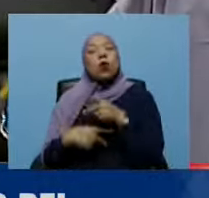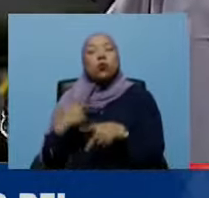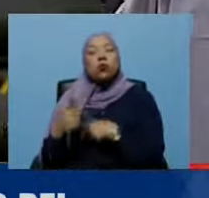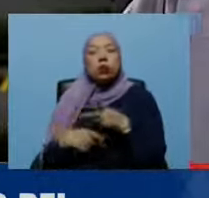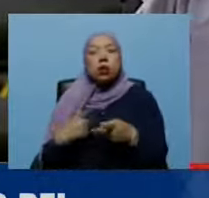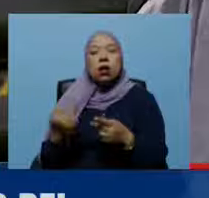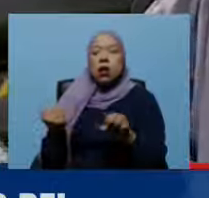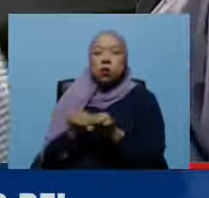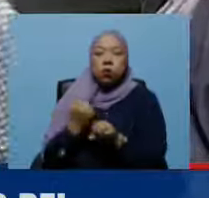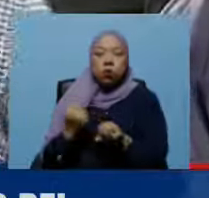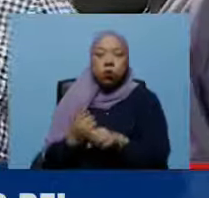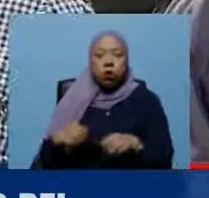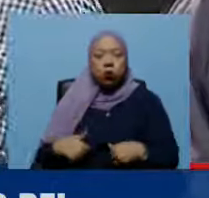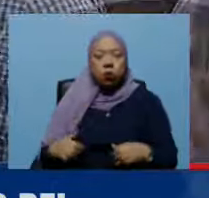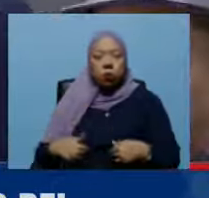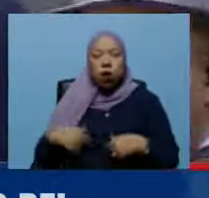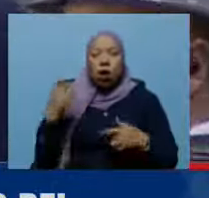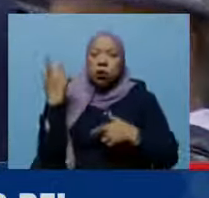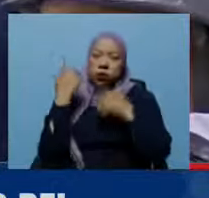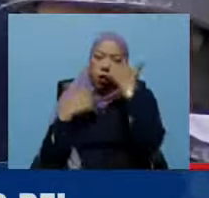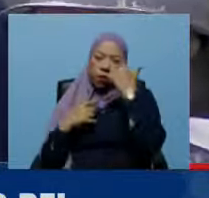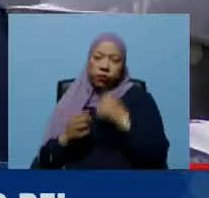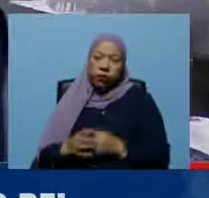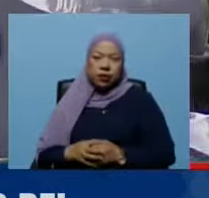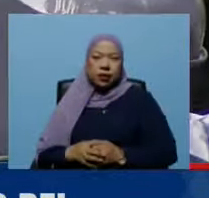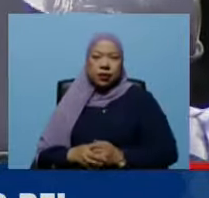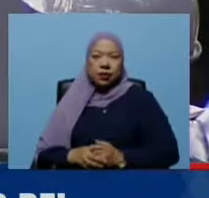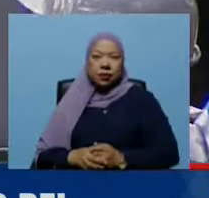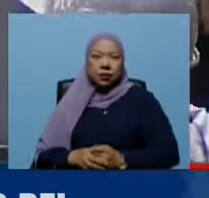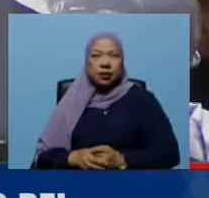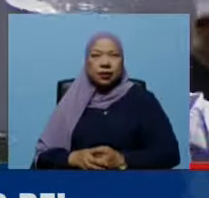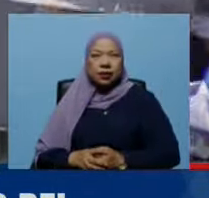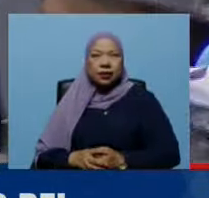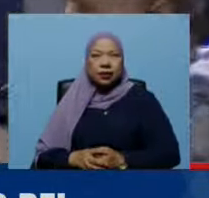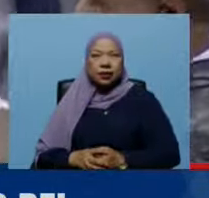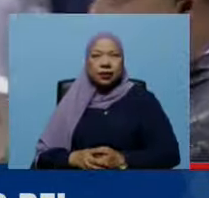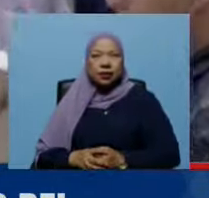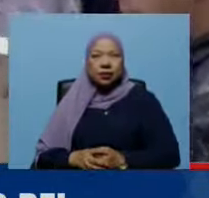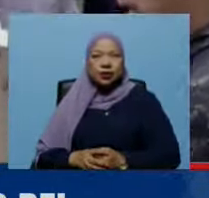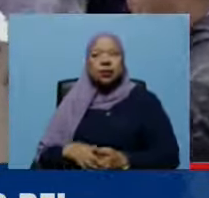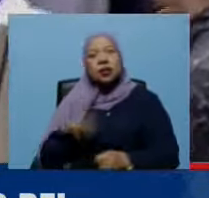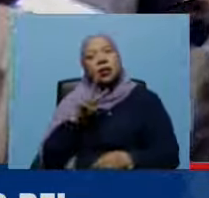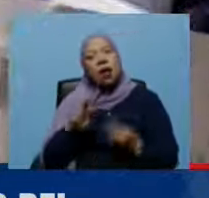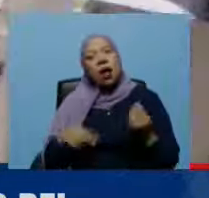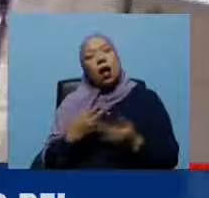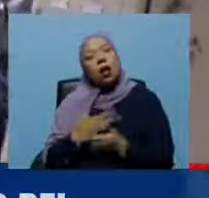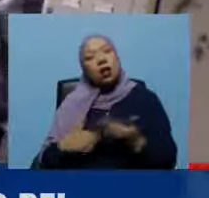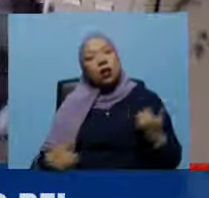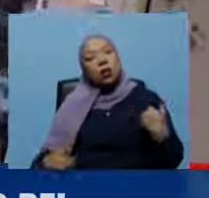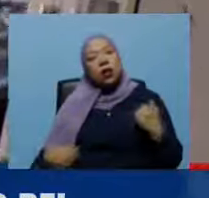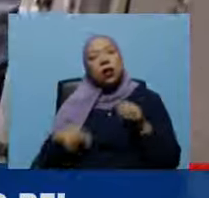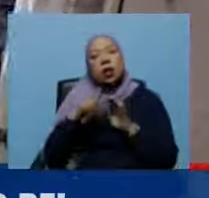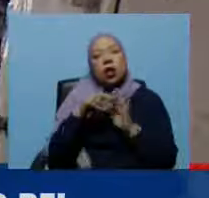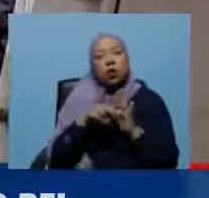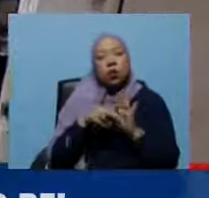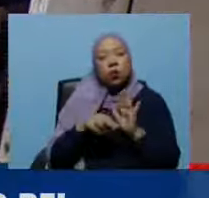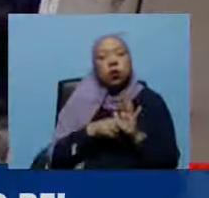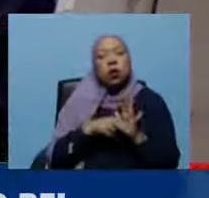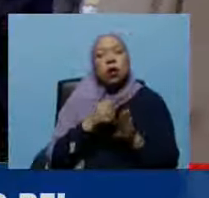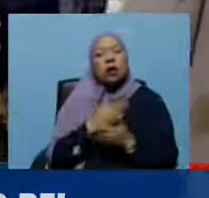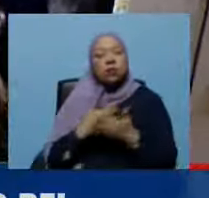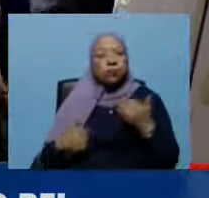es la exigencia de nuestro comandante en jefe. Bueno, así es, vicepresidenta, como ha sido la instrucción del presidente y la